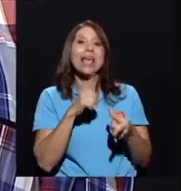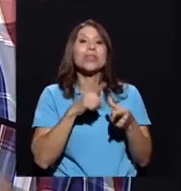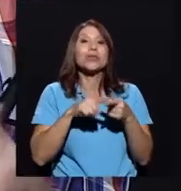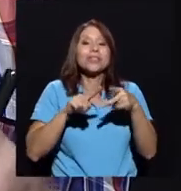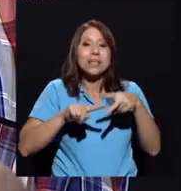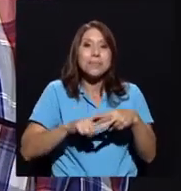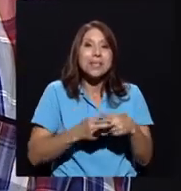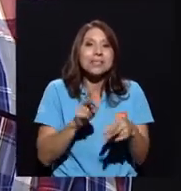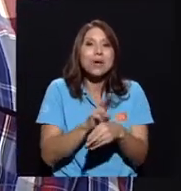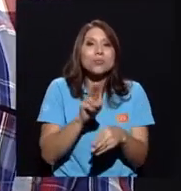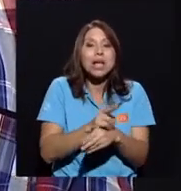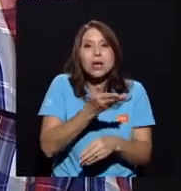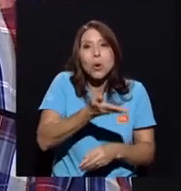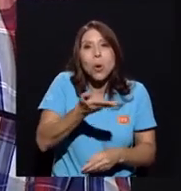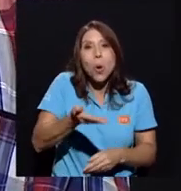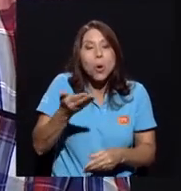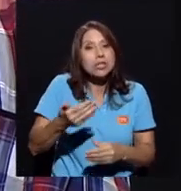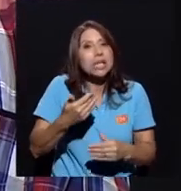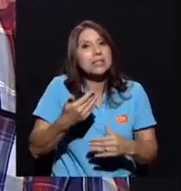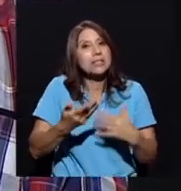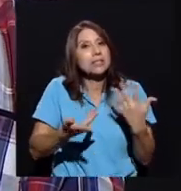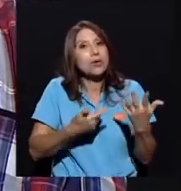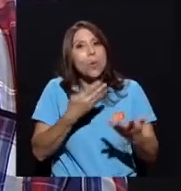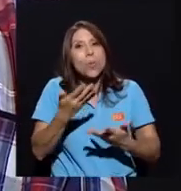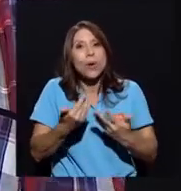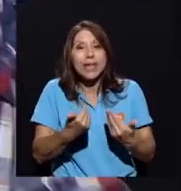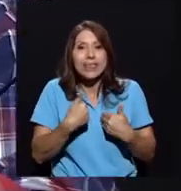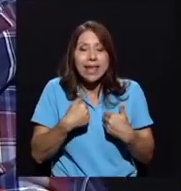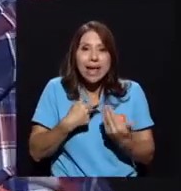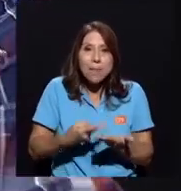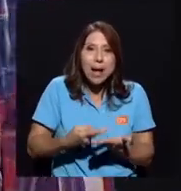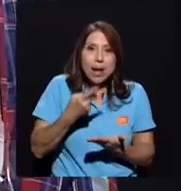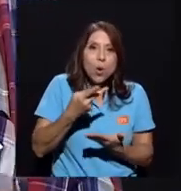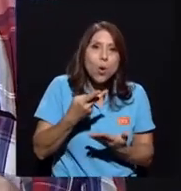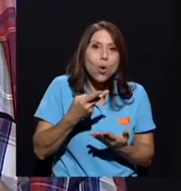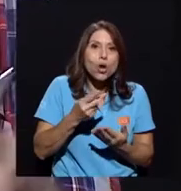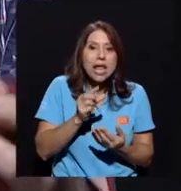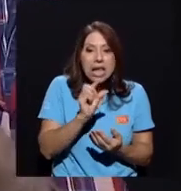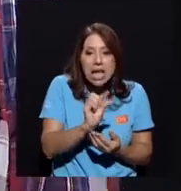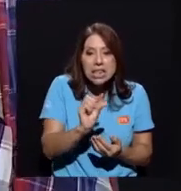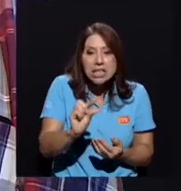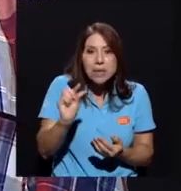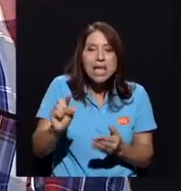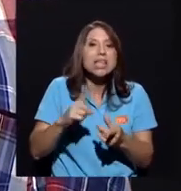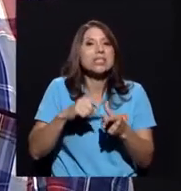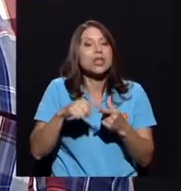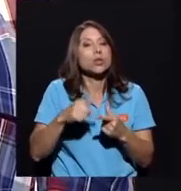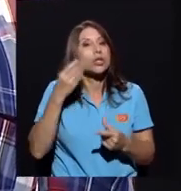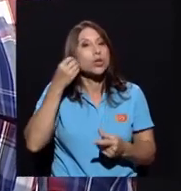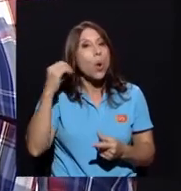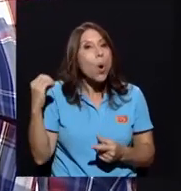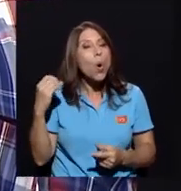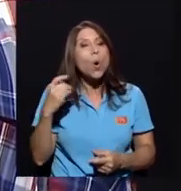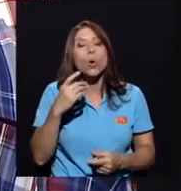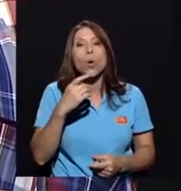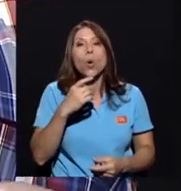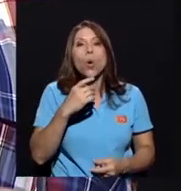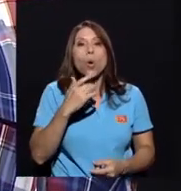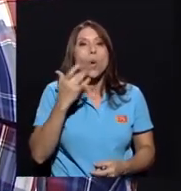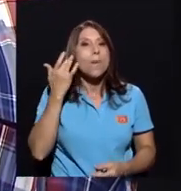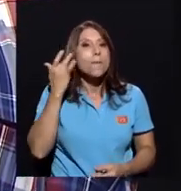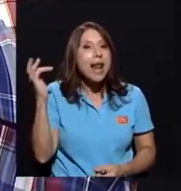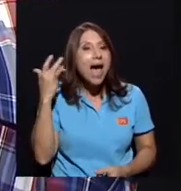menos perecederas que tengan valor en en cantidades pequeñas entonces el oro la plata dice dice